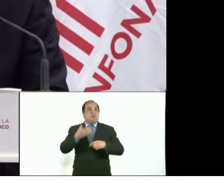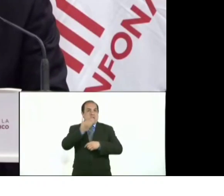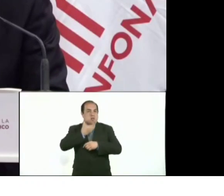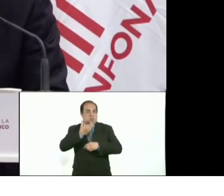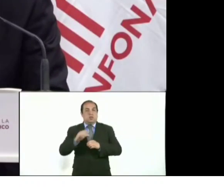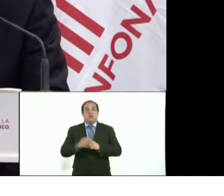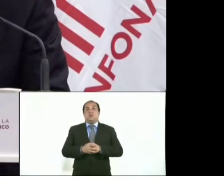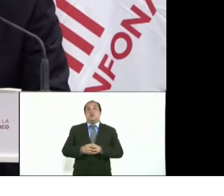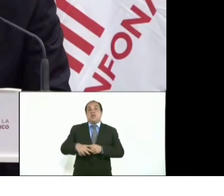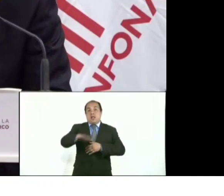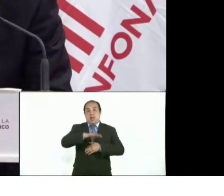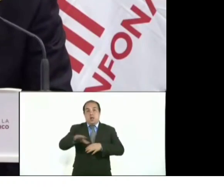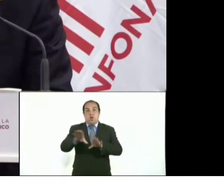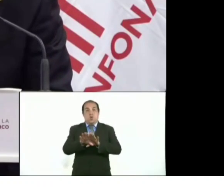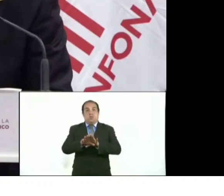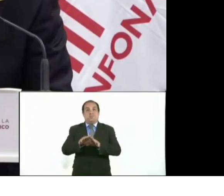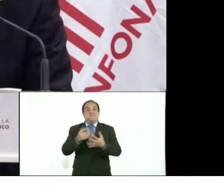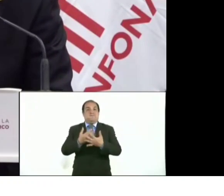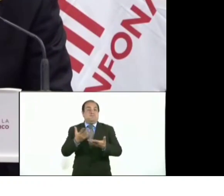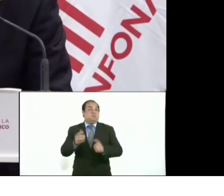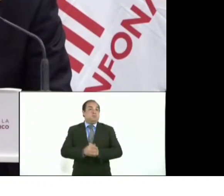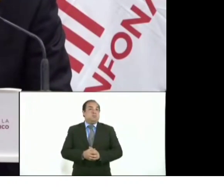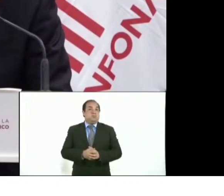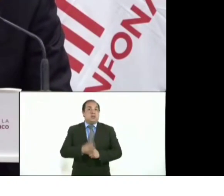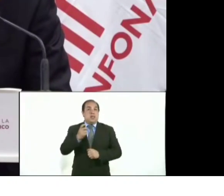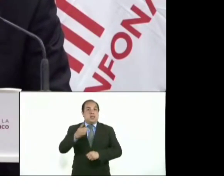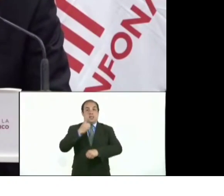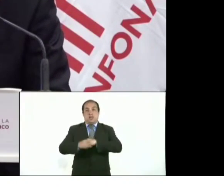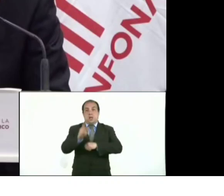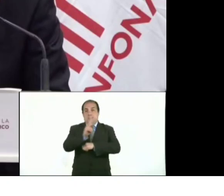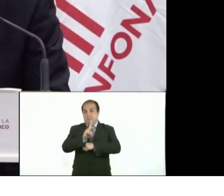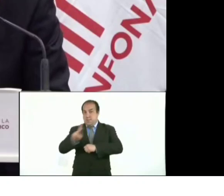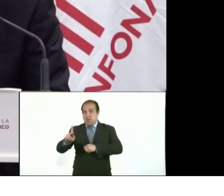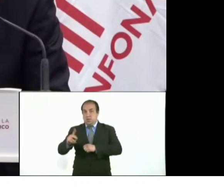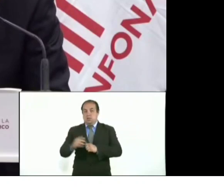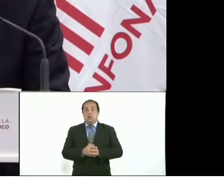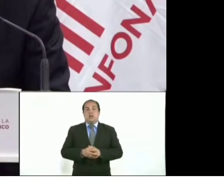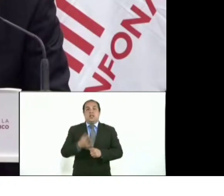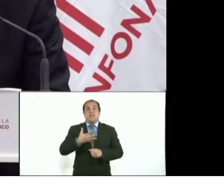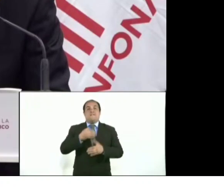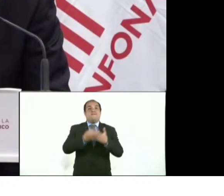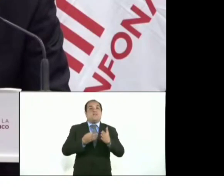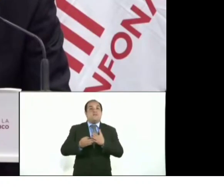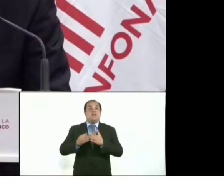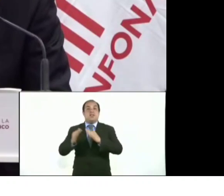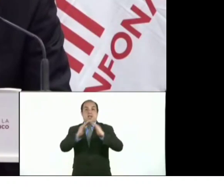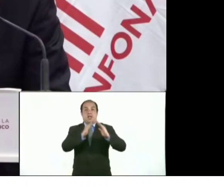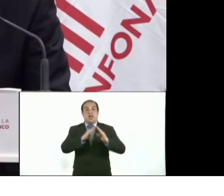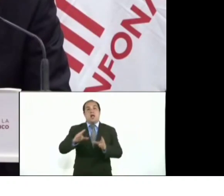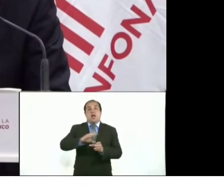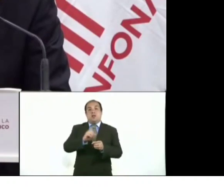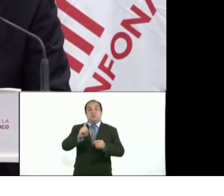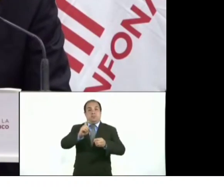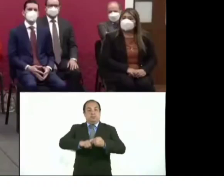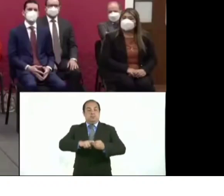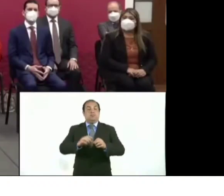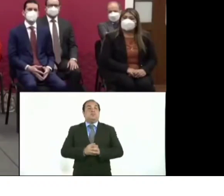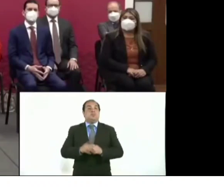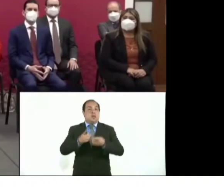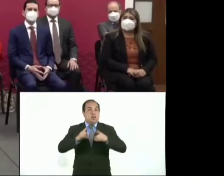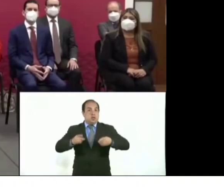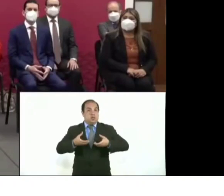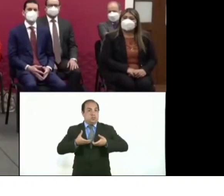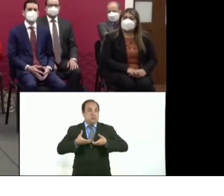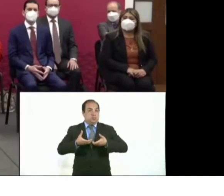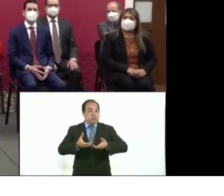especulación. Esto dañó enormemente a la población al generar escasez artificial de vivienda asequible. El desarrollo urbano se convirtió en